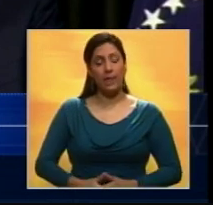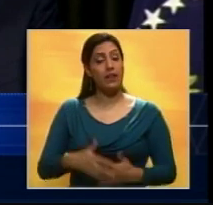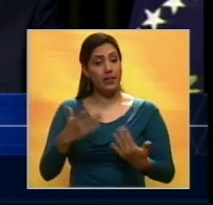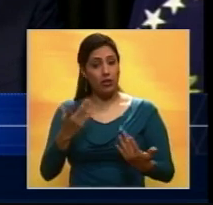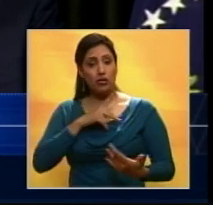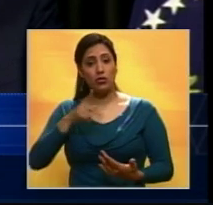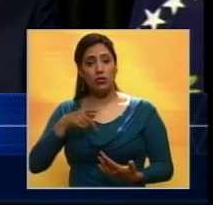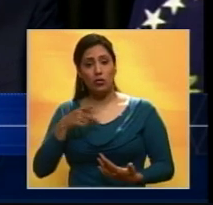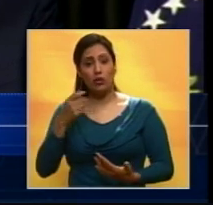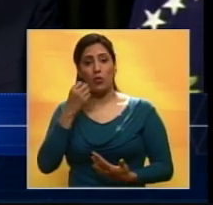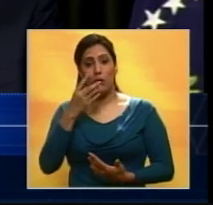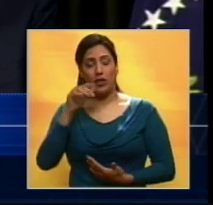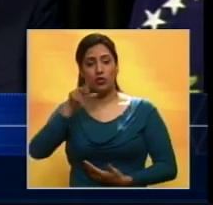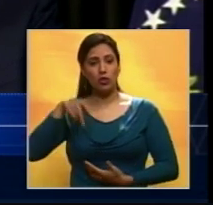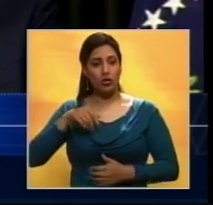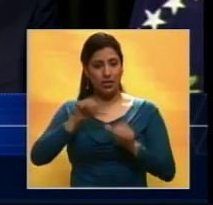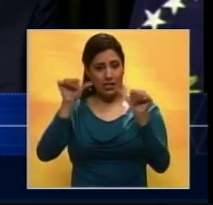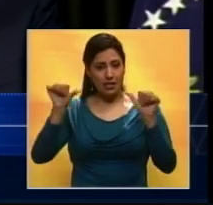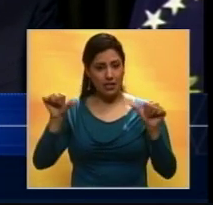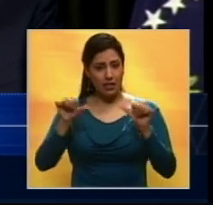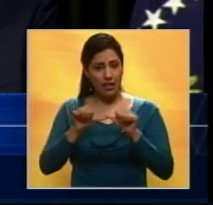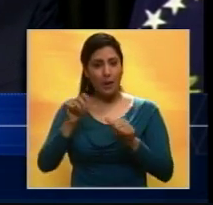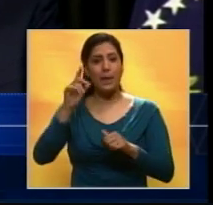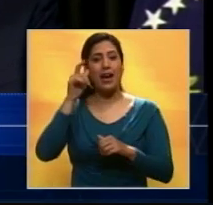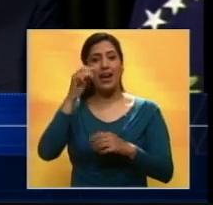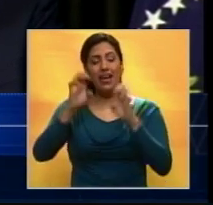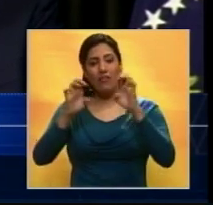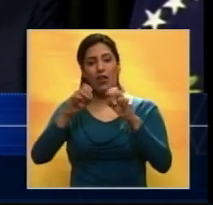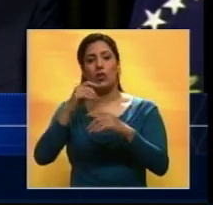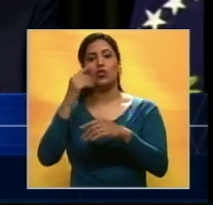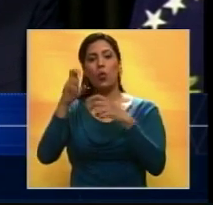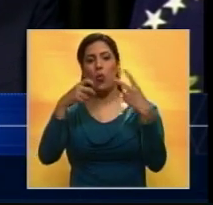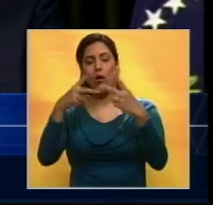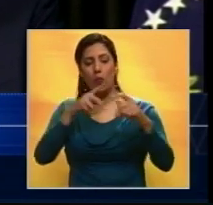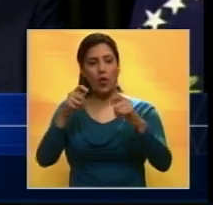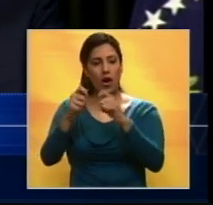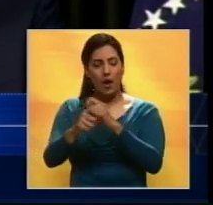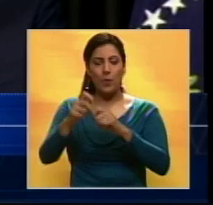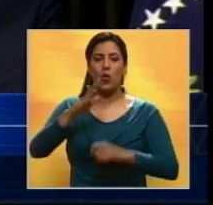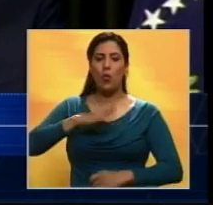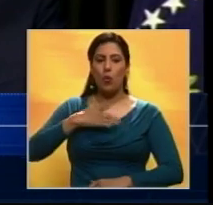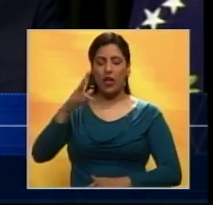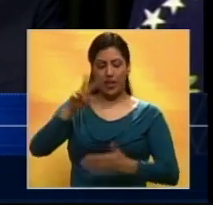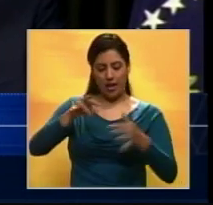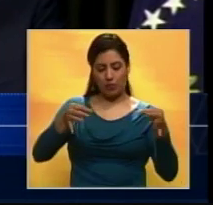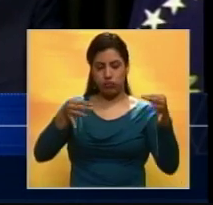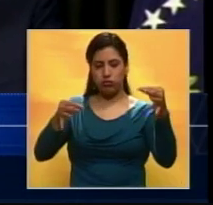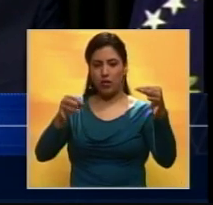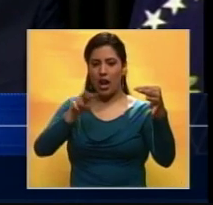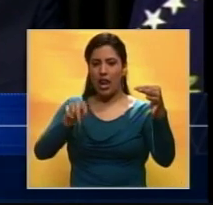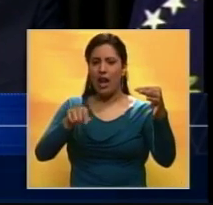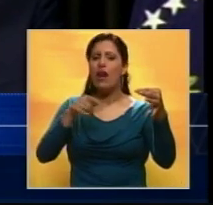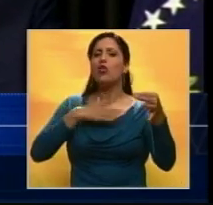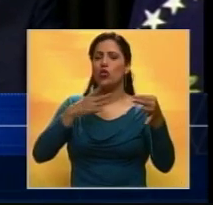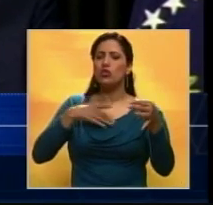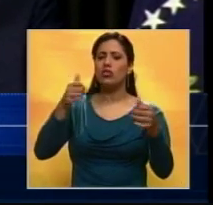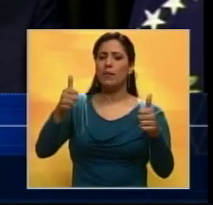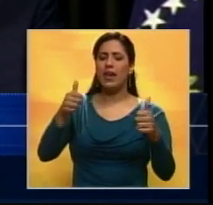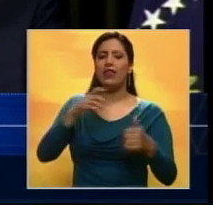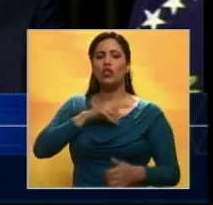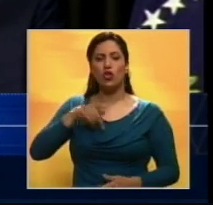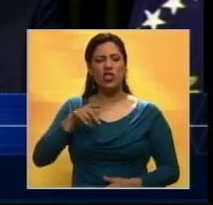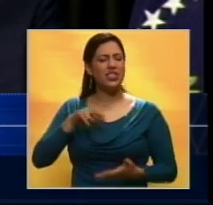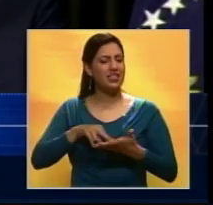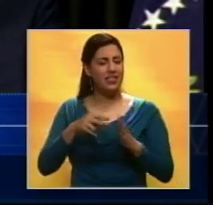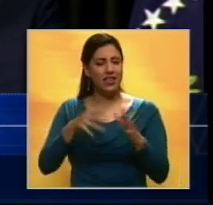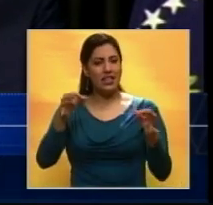y sería tan bueno que para nuestro sistema que pudieran leer una declaración y hacer lo que es correcto, que tiene que